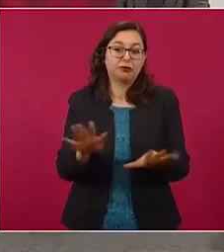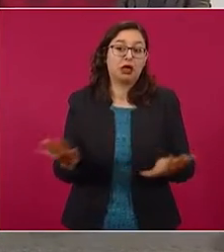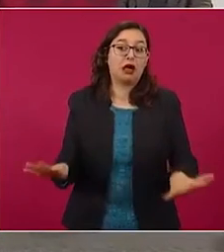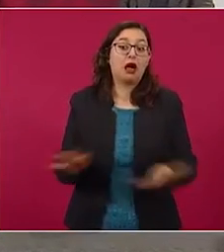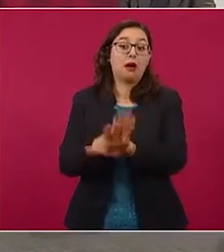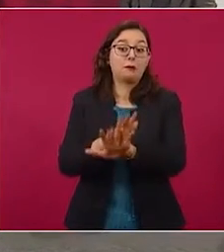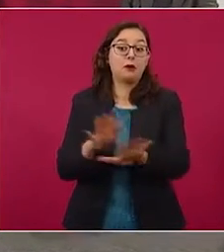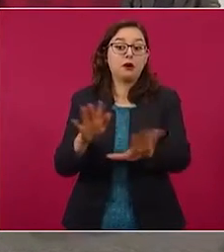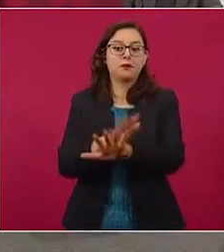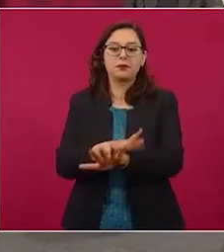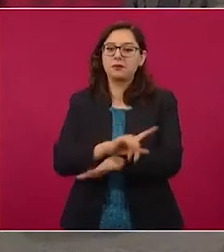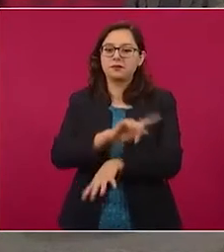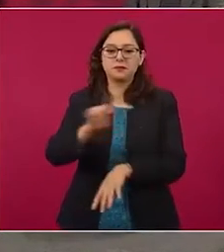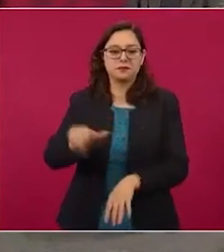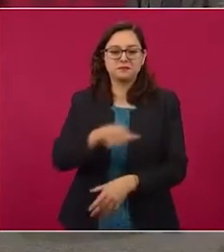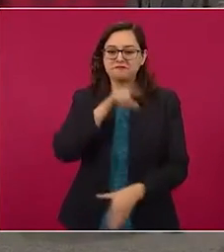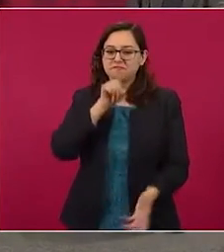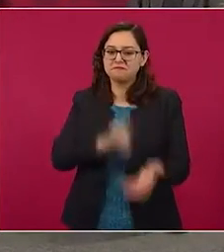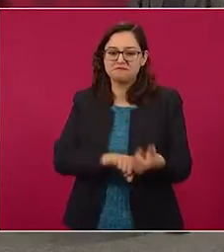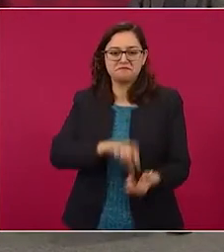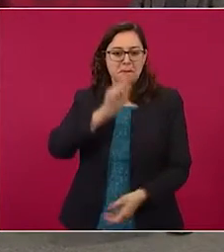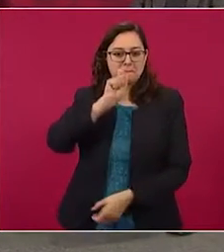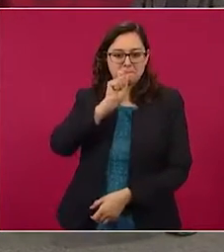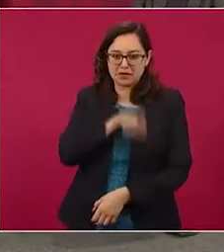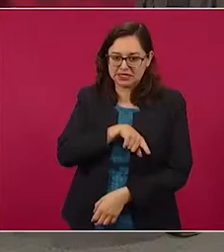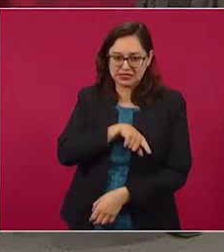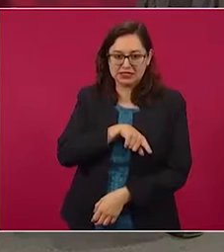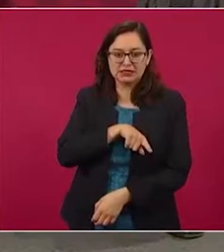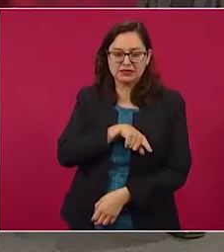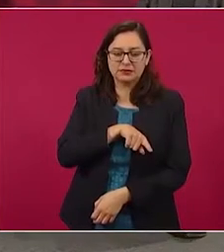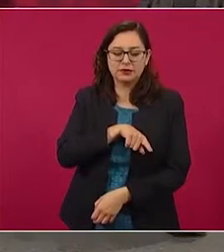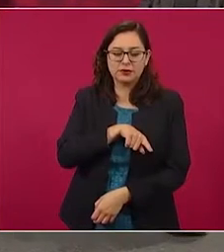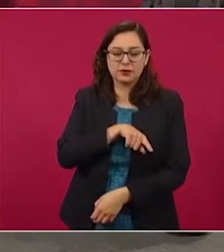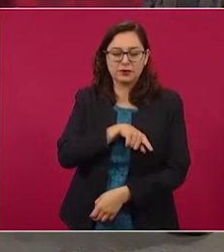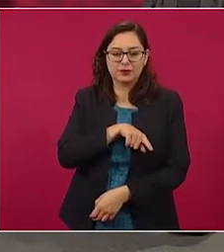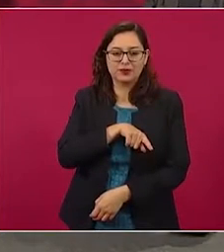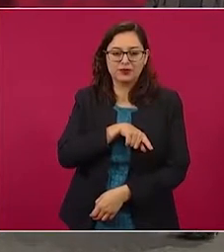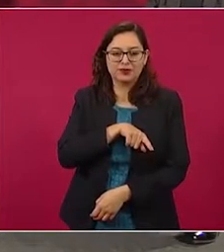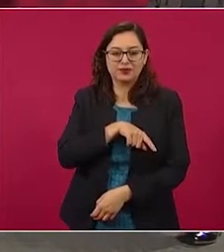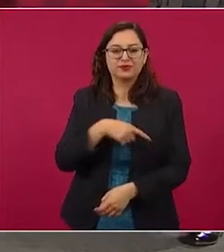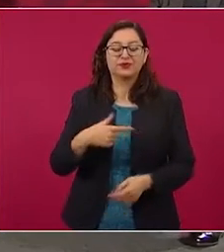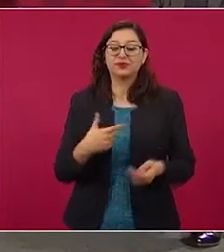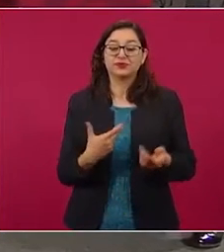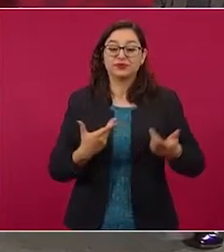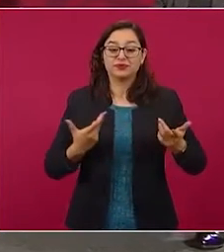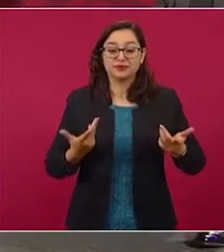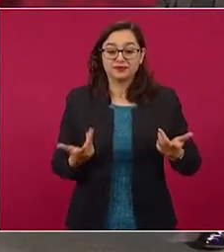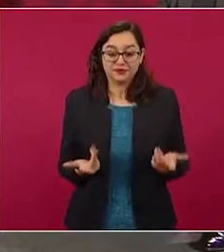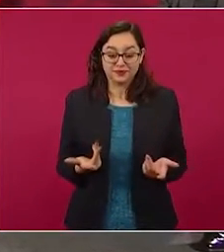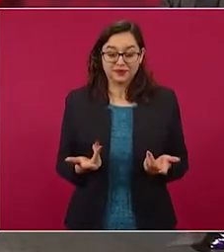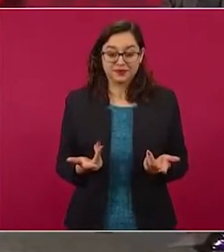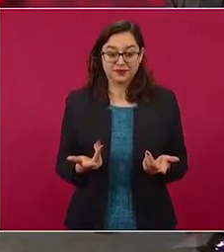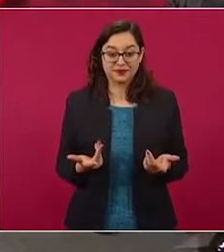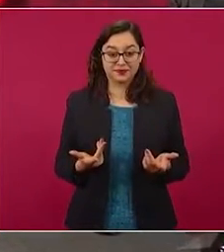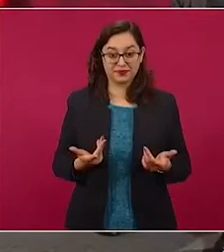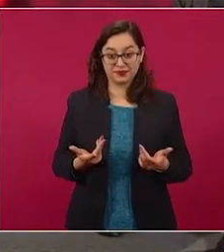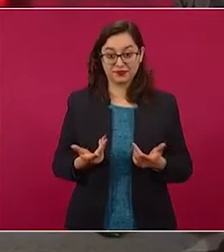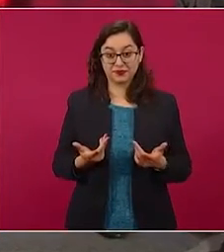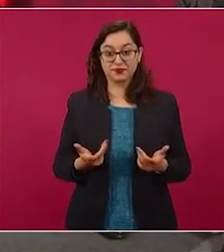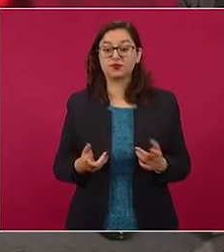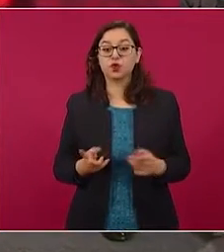para seguir igual. Entonces, dos